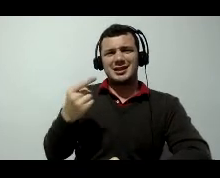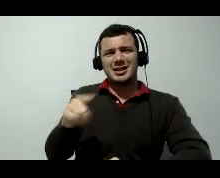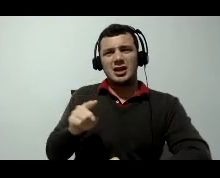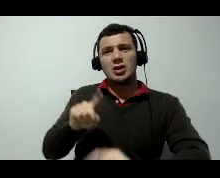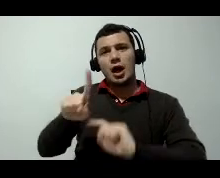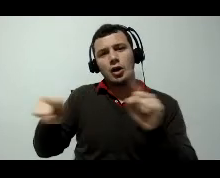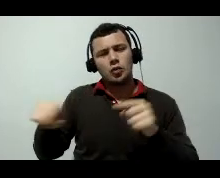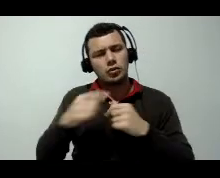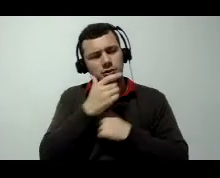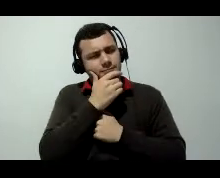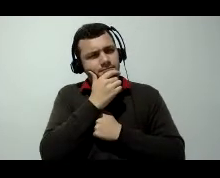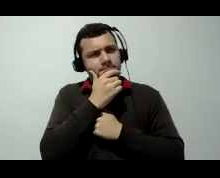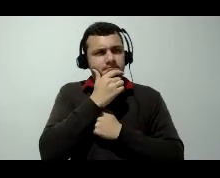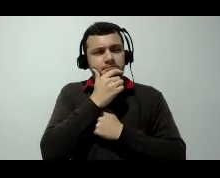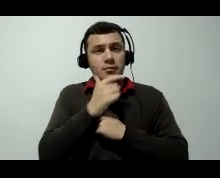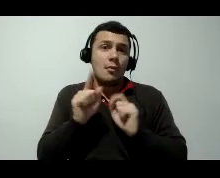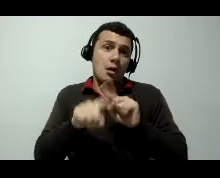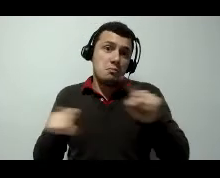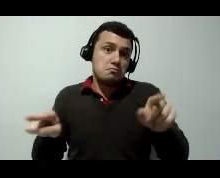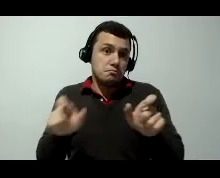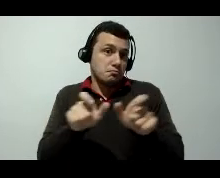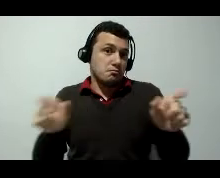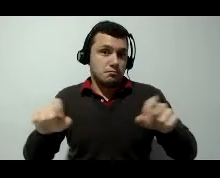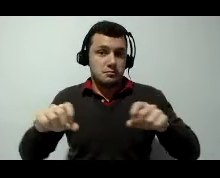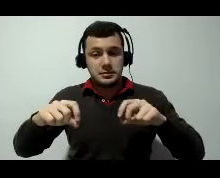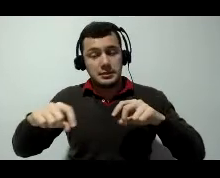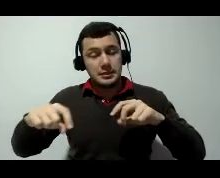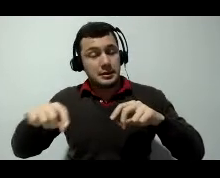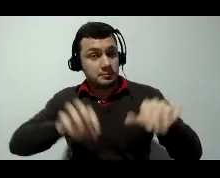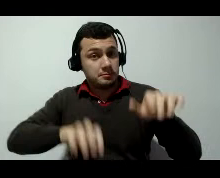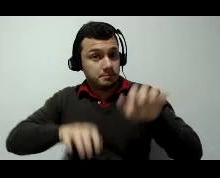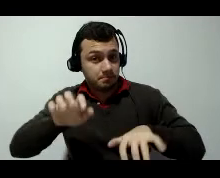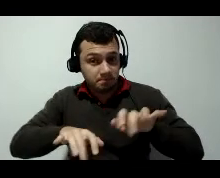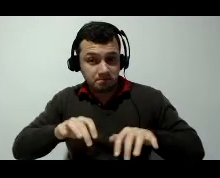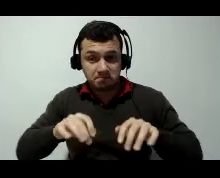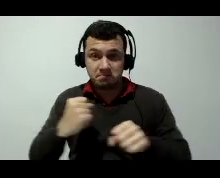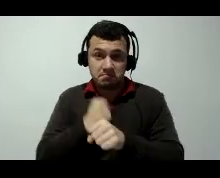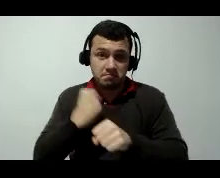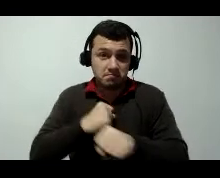esté conectada con nosotros personas administrativos y no tengan claro cuáles son estos